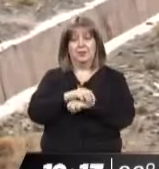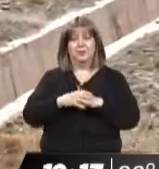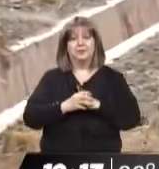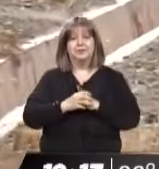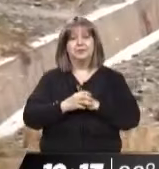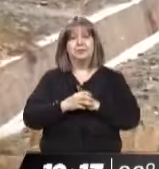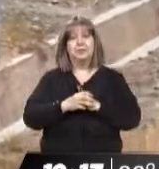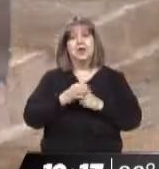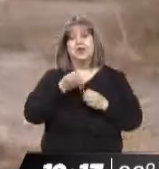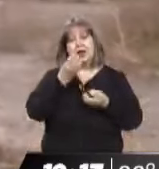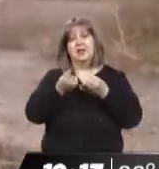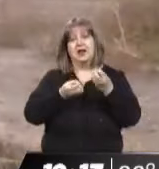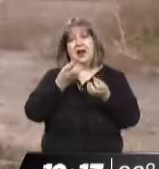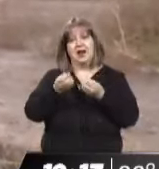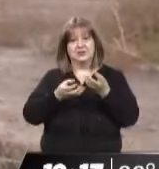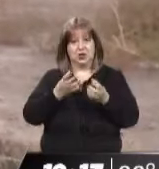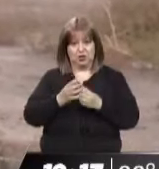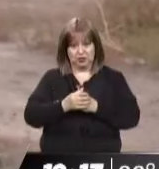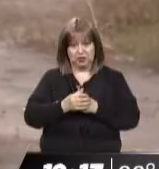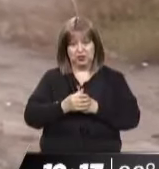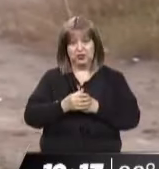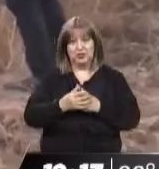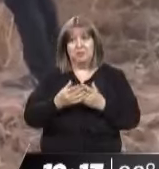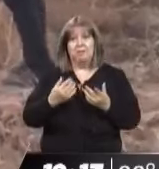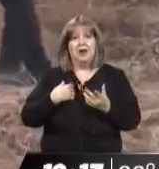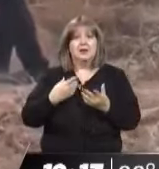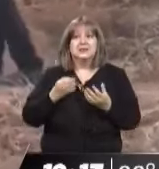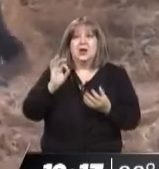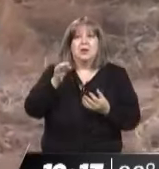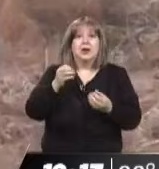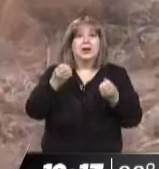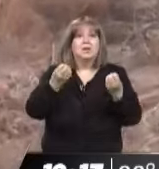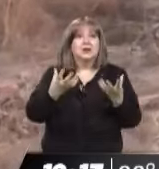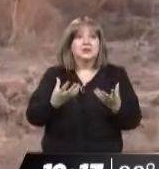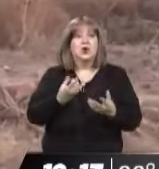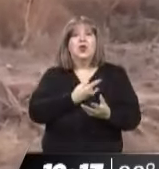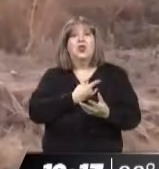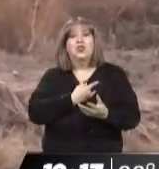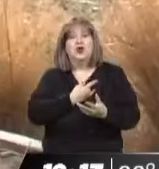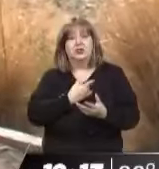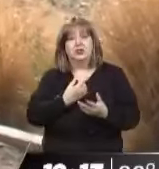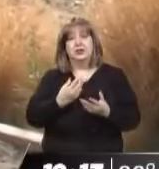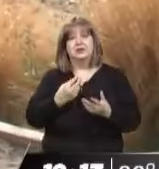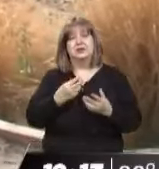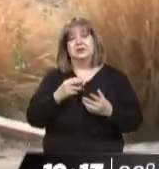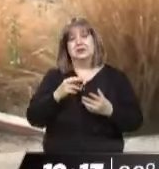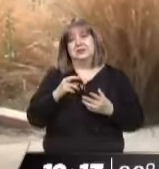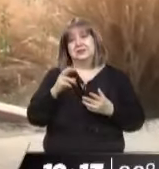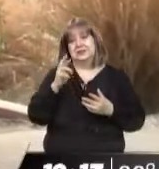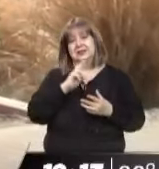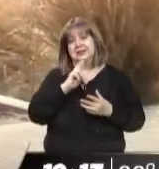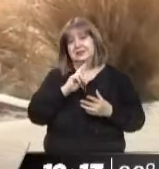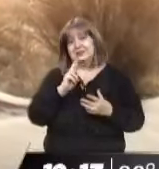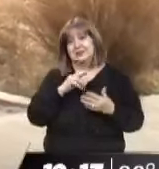la fiscalía y dar la versión de los hechos y esa versión que nos permita alcanzar o por lo menos establecer